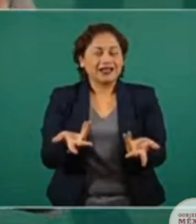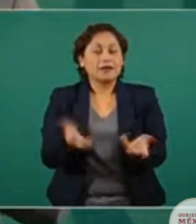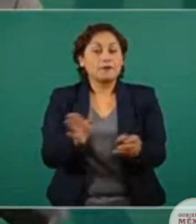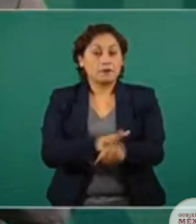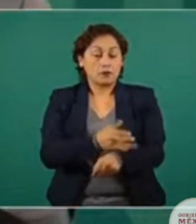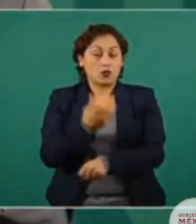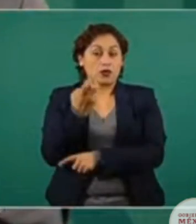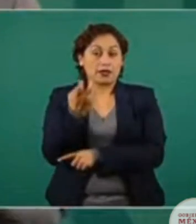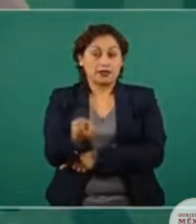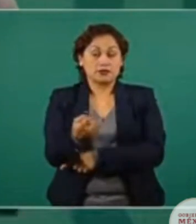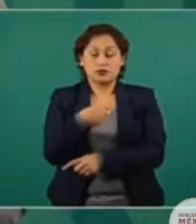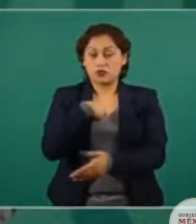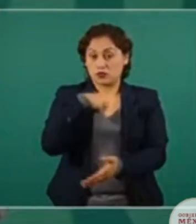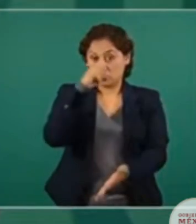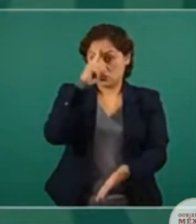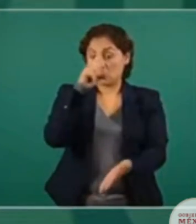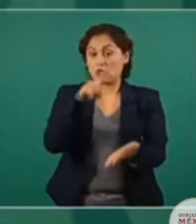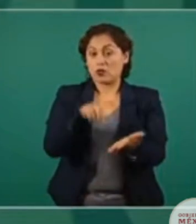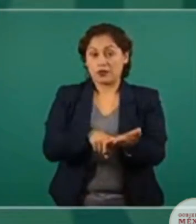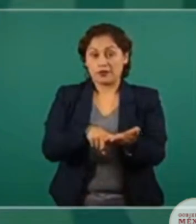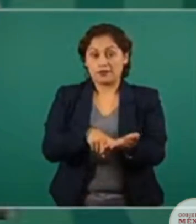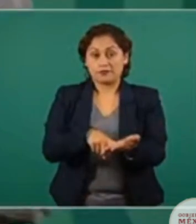yo creo que convenía